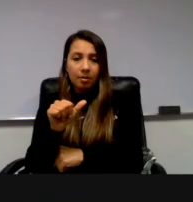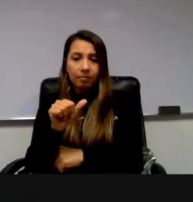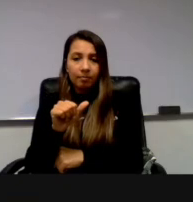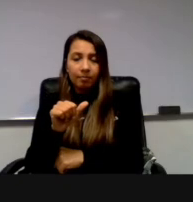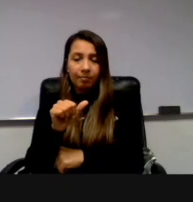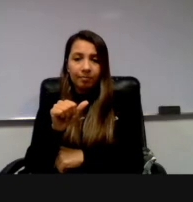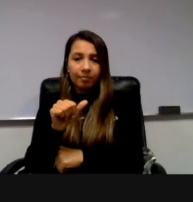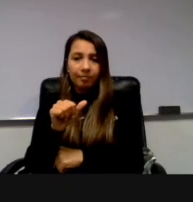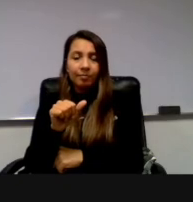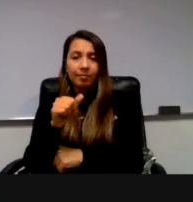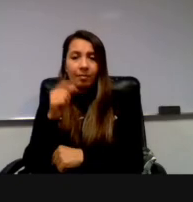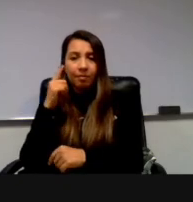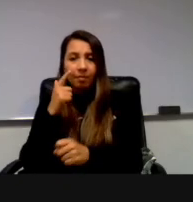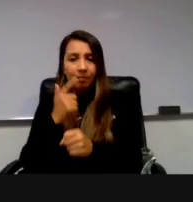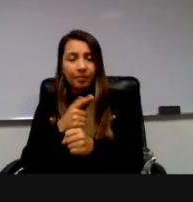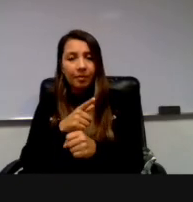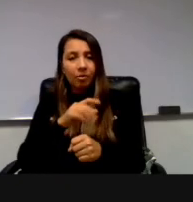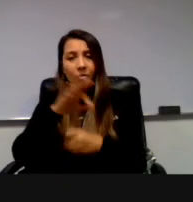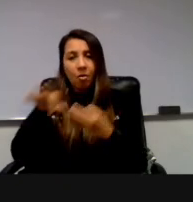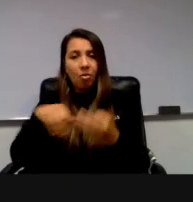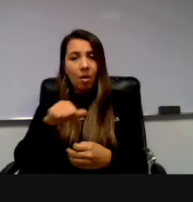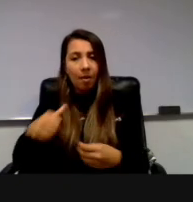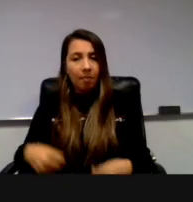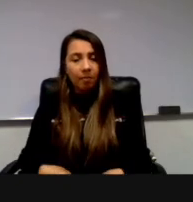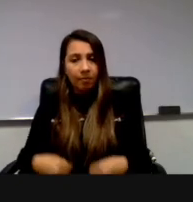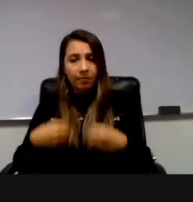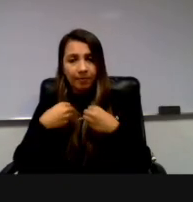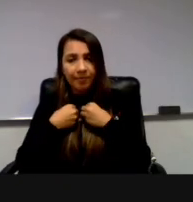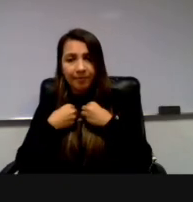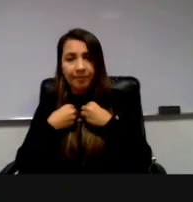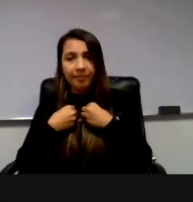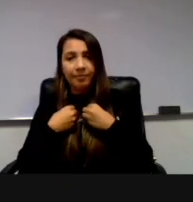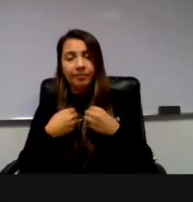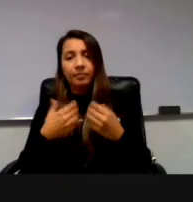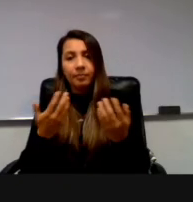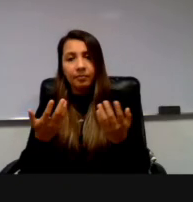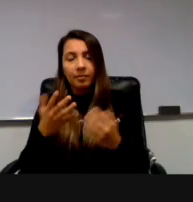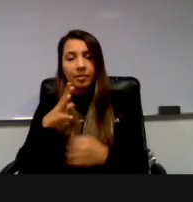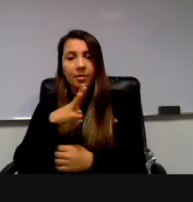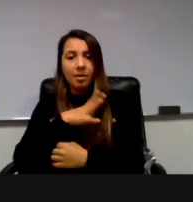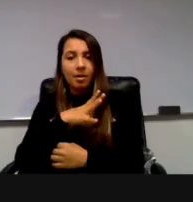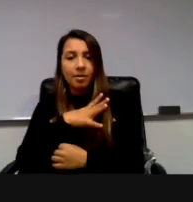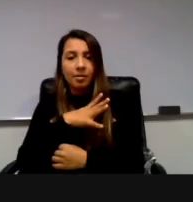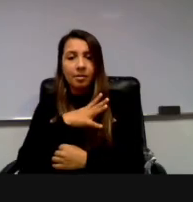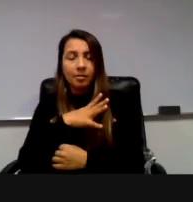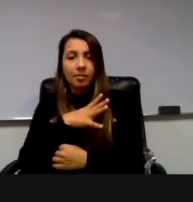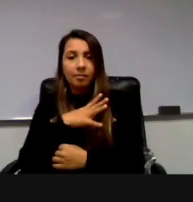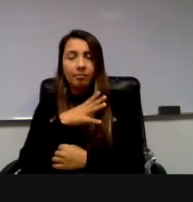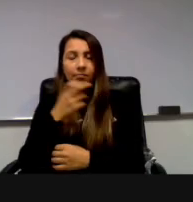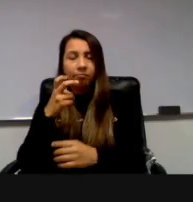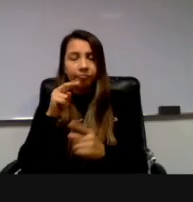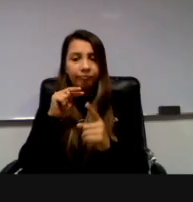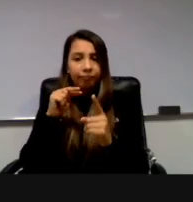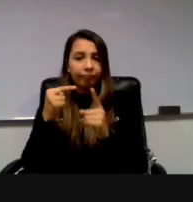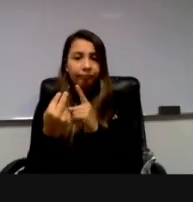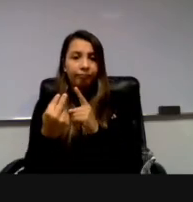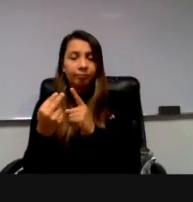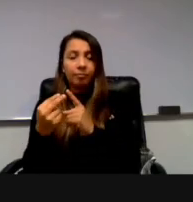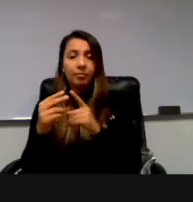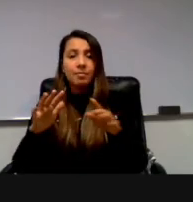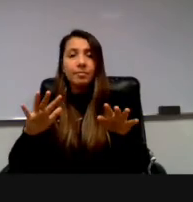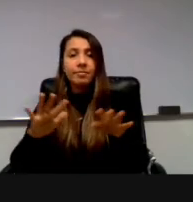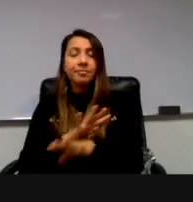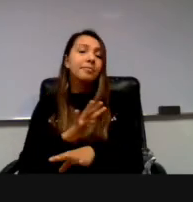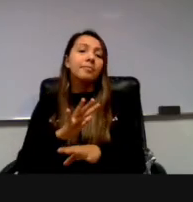todos los seres vivos. Y entonces tenemos un pequeño cambio de paradigma en donde en la